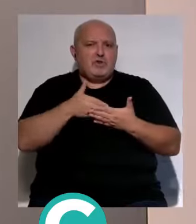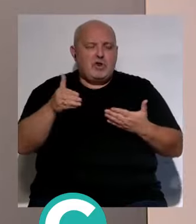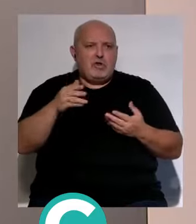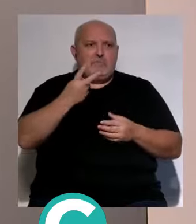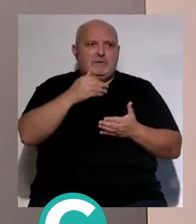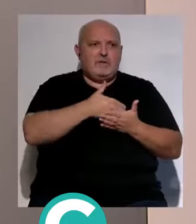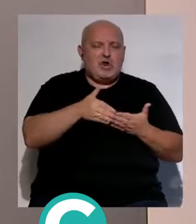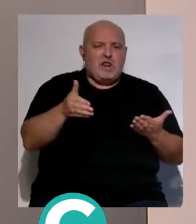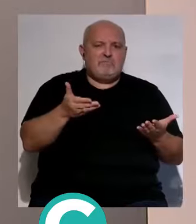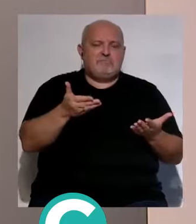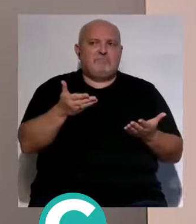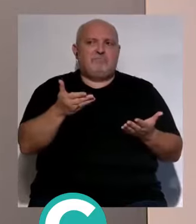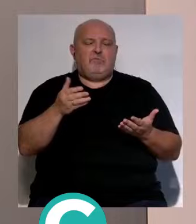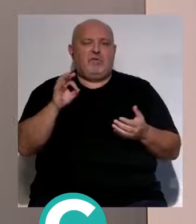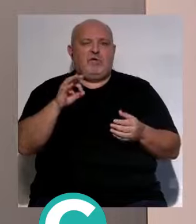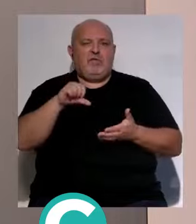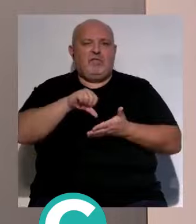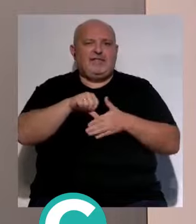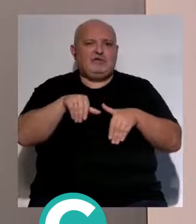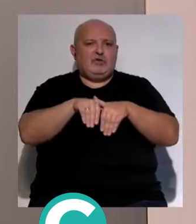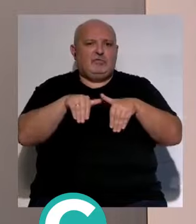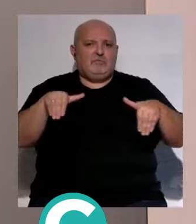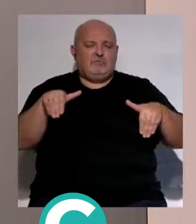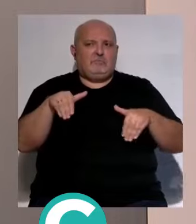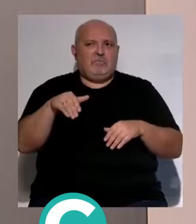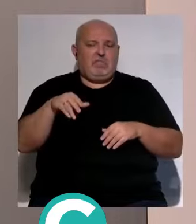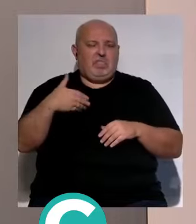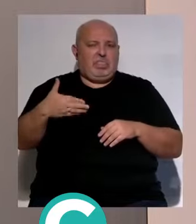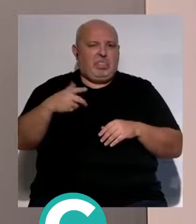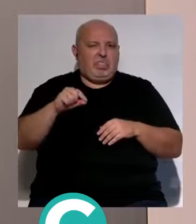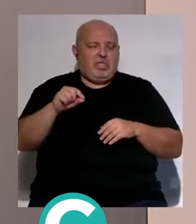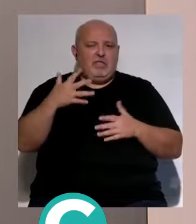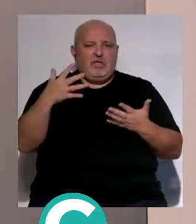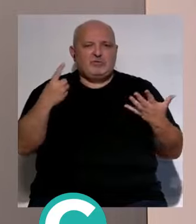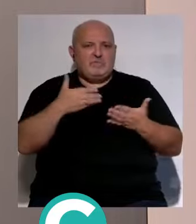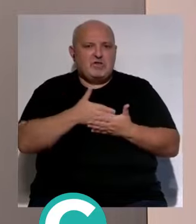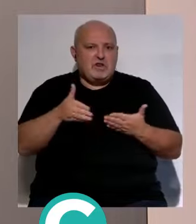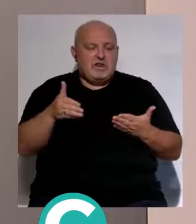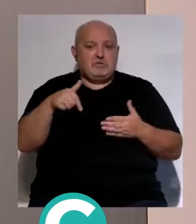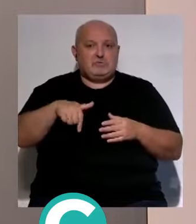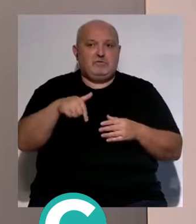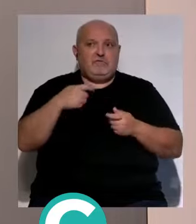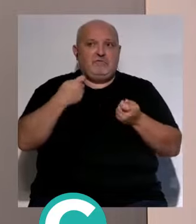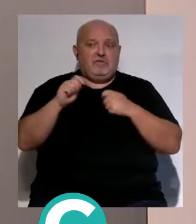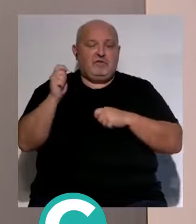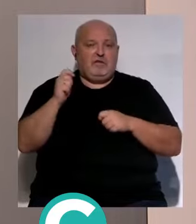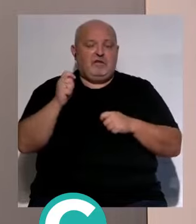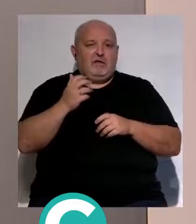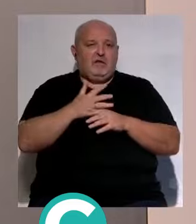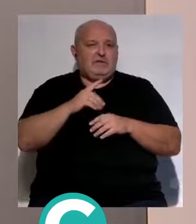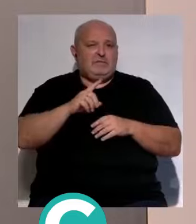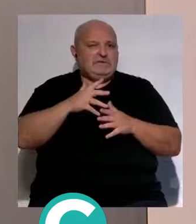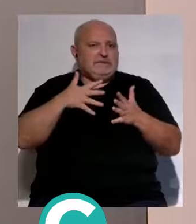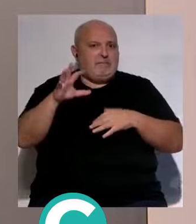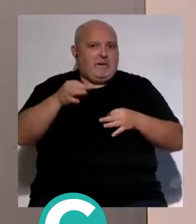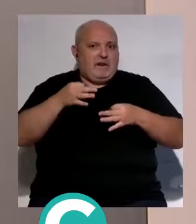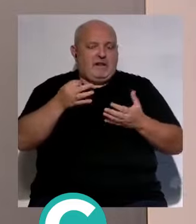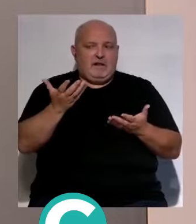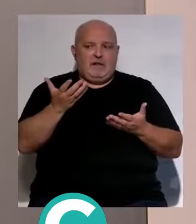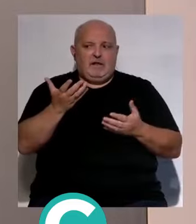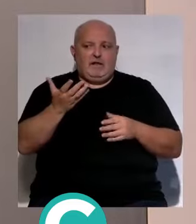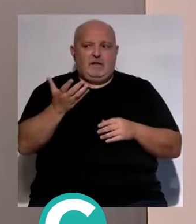20 millones, venden a un centrocampista patatero por 5 o 6 millones, y nosotros cada vez que queremos vender un futbolista,